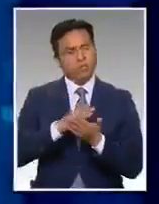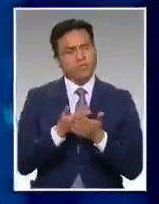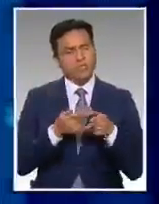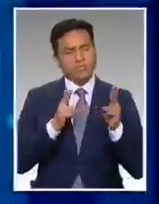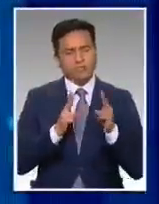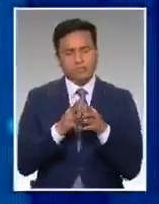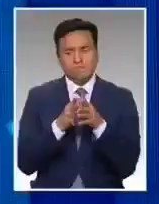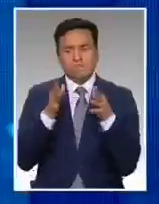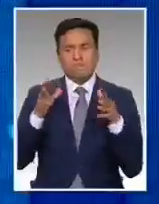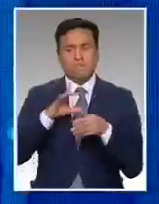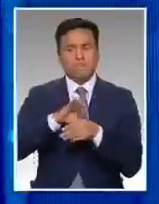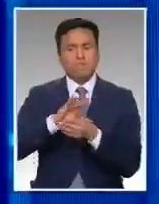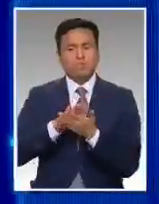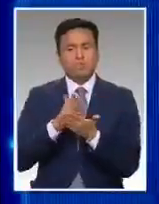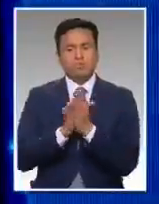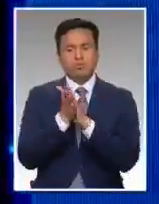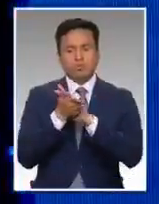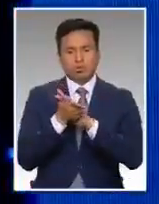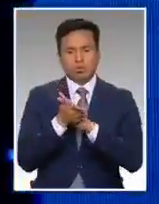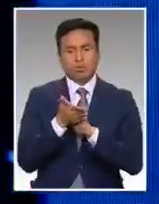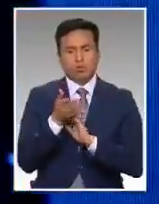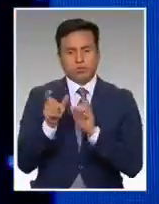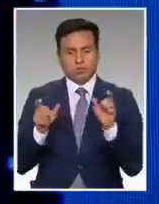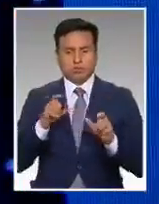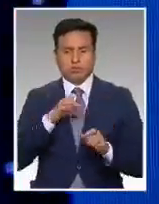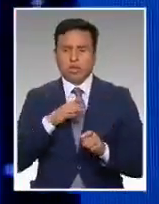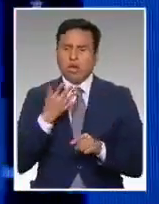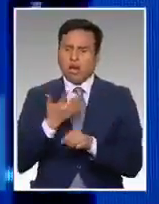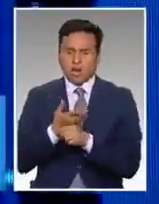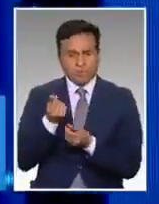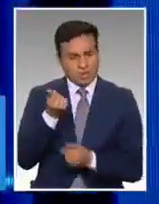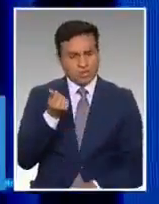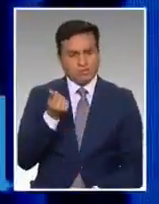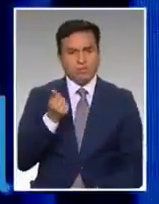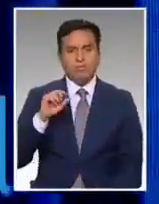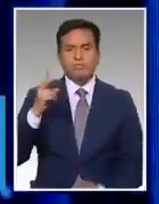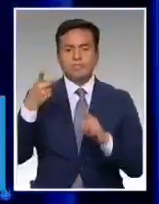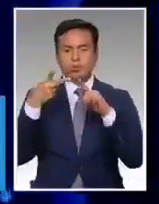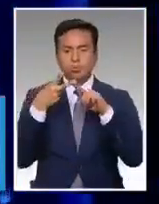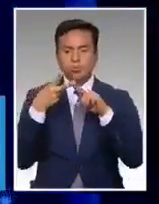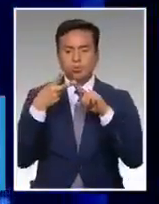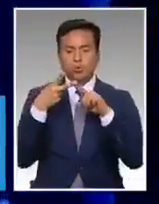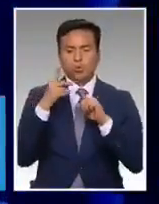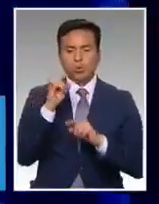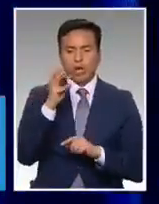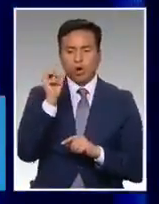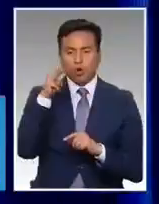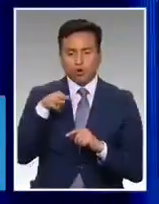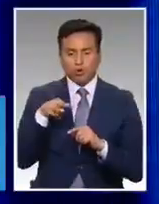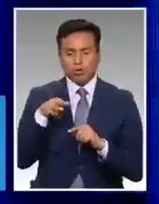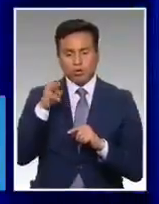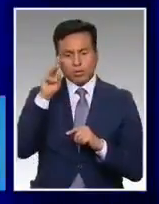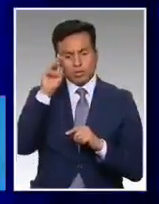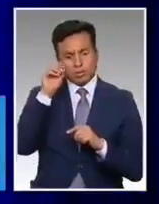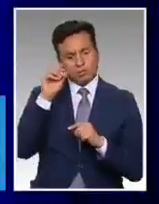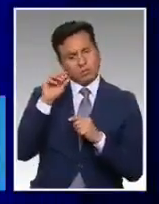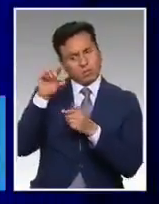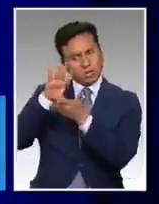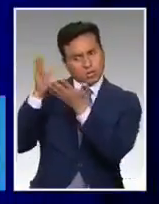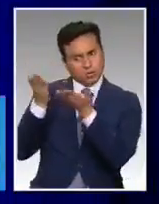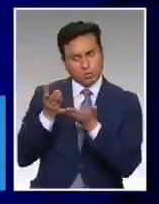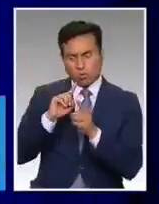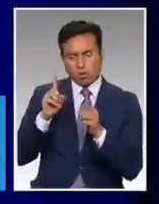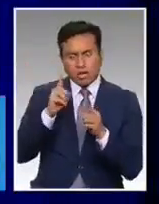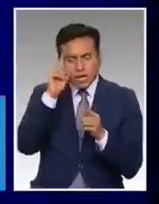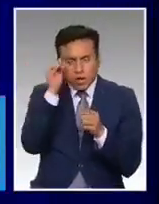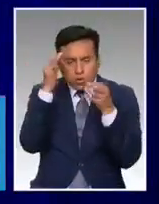máxima salud para todo mi compatriota y plata hay los segundos el a una com no fue creado para nuestro dijeron fue